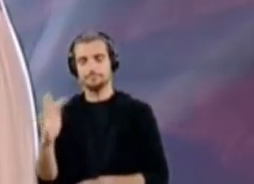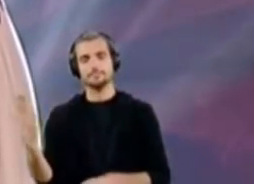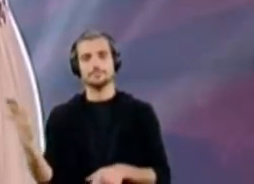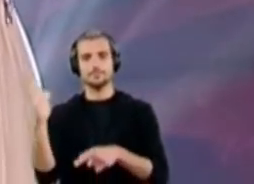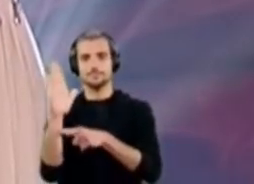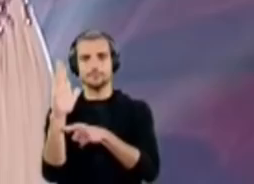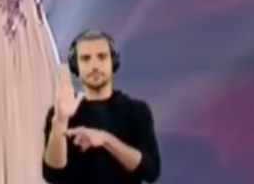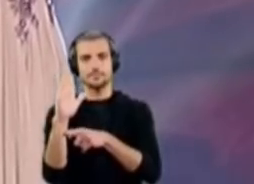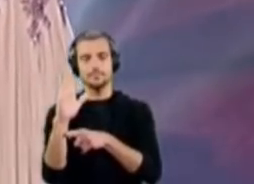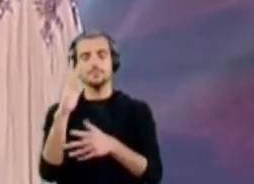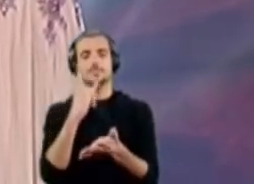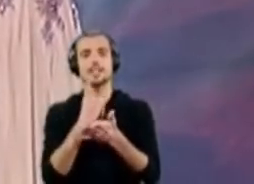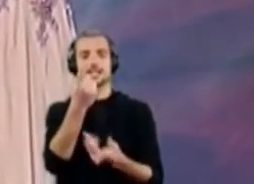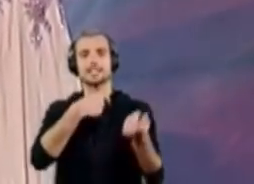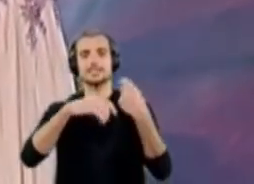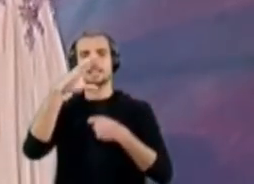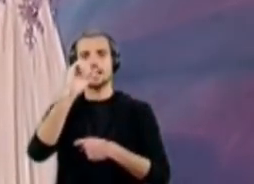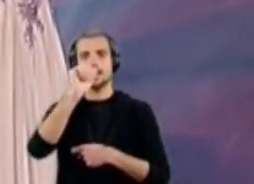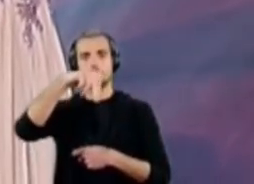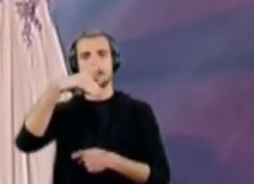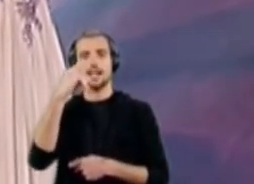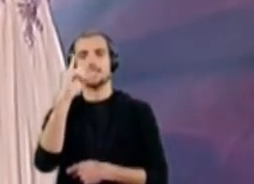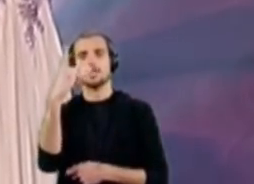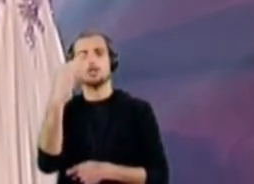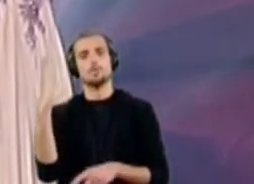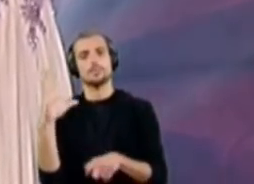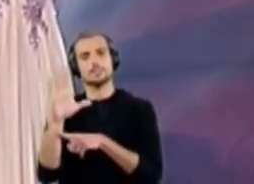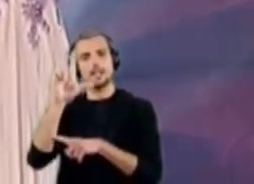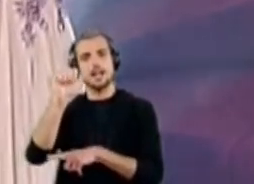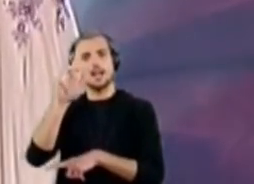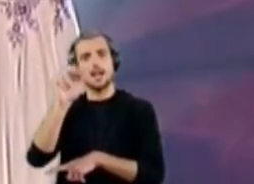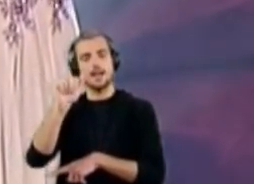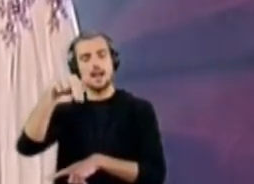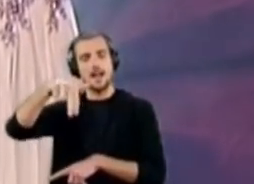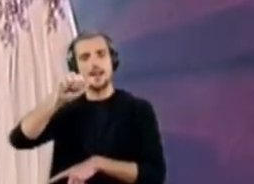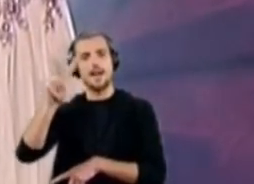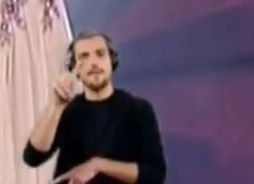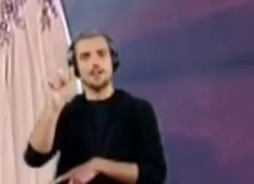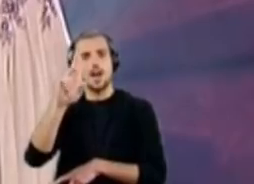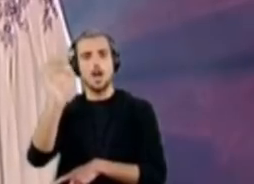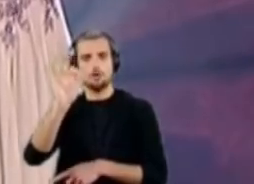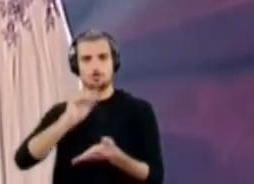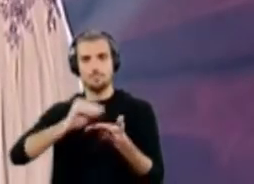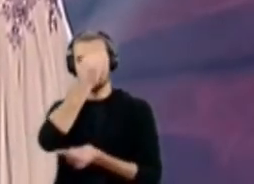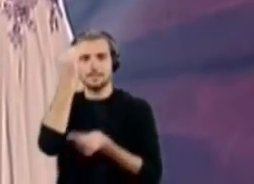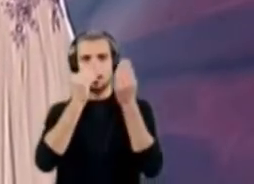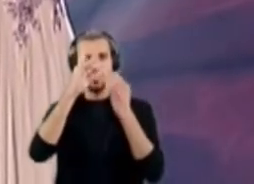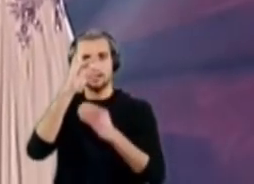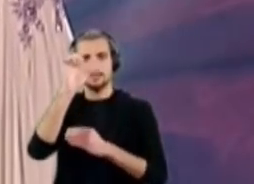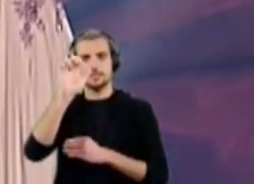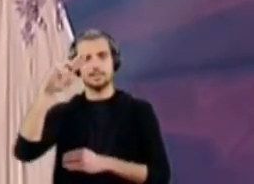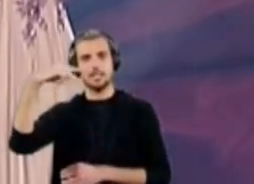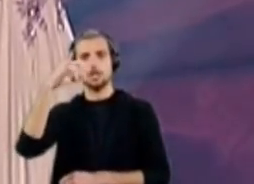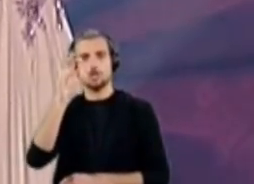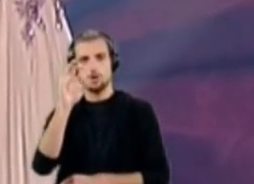siguiente, Carnicería Cándido, presenta a Lara Pérez Navarro con un maquillaje de Sergio Peña